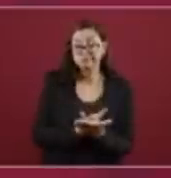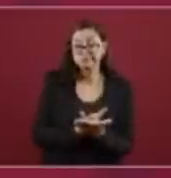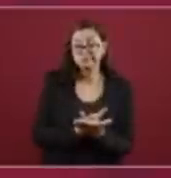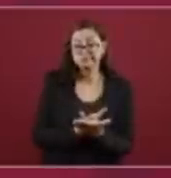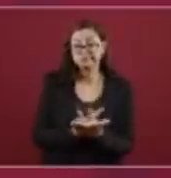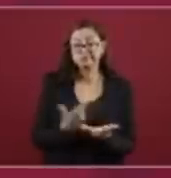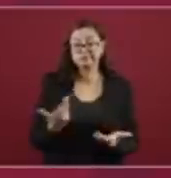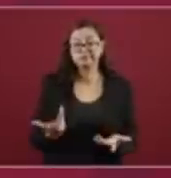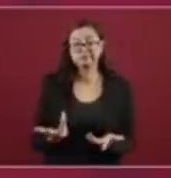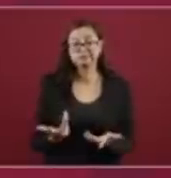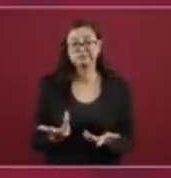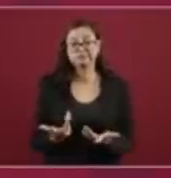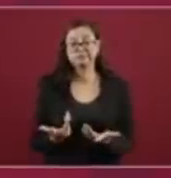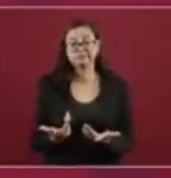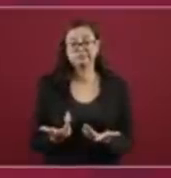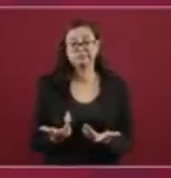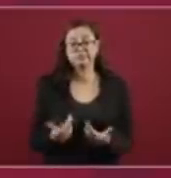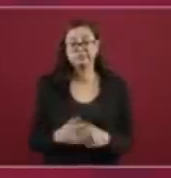que